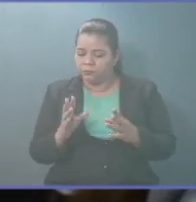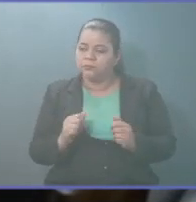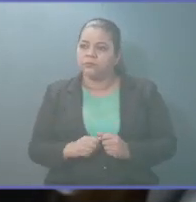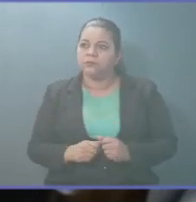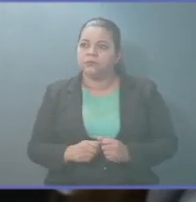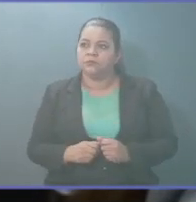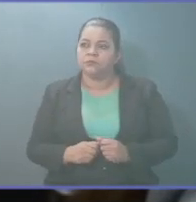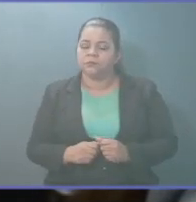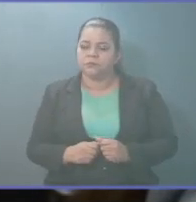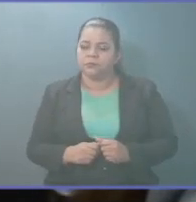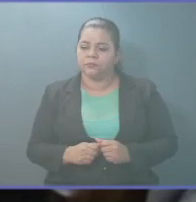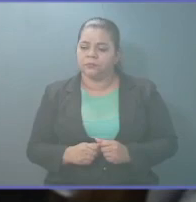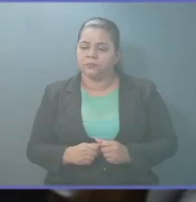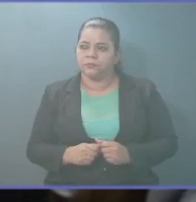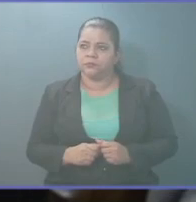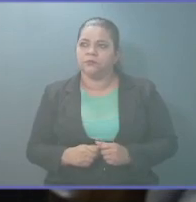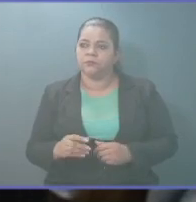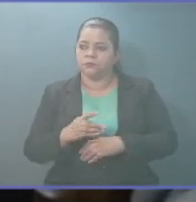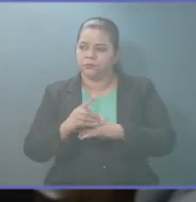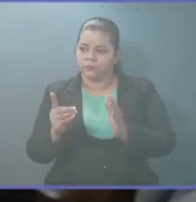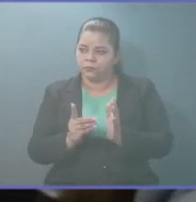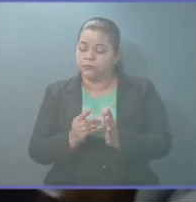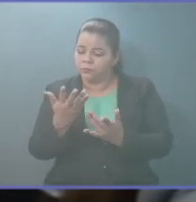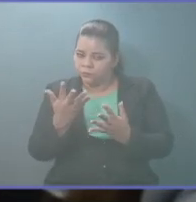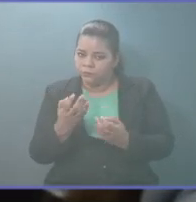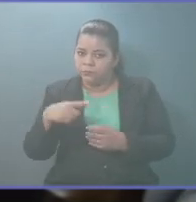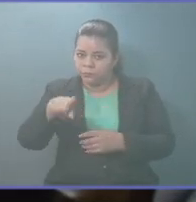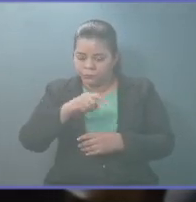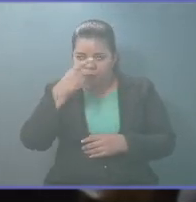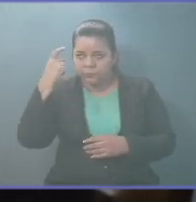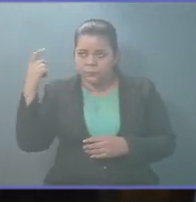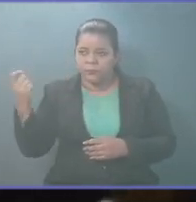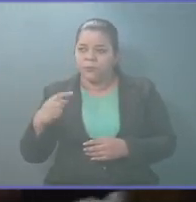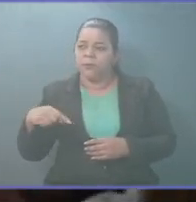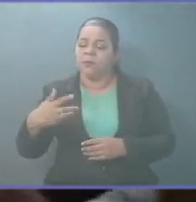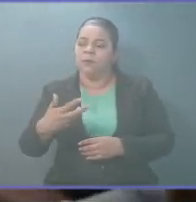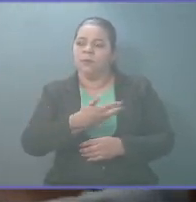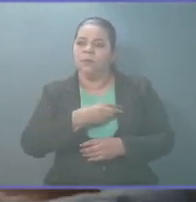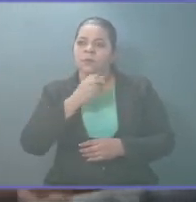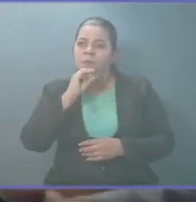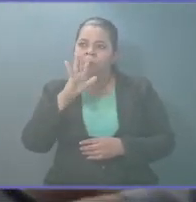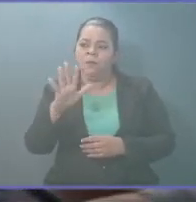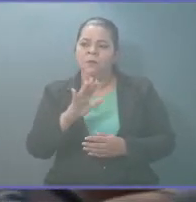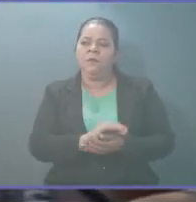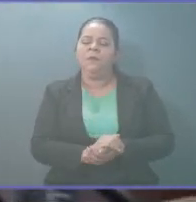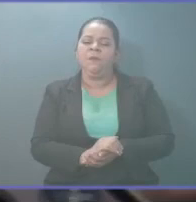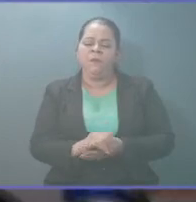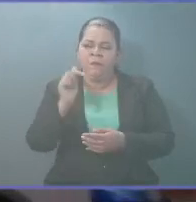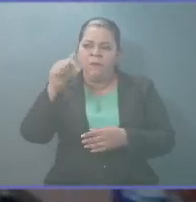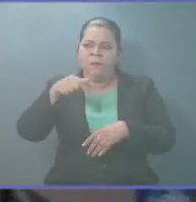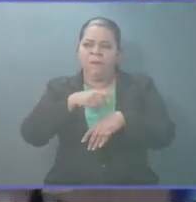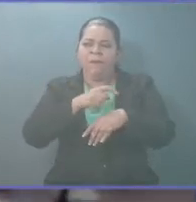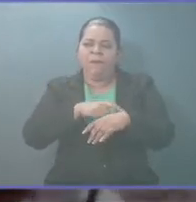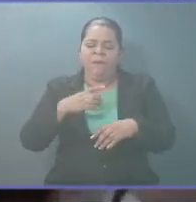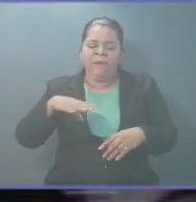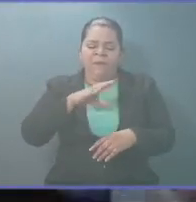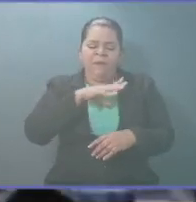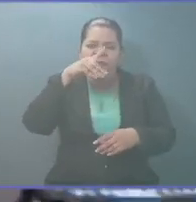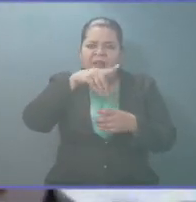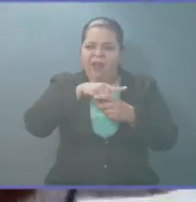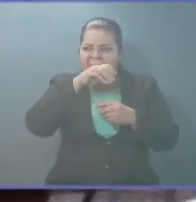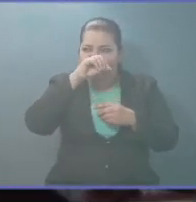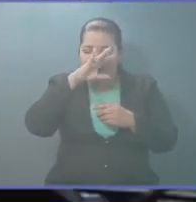literal G, nos da la oportunidad a reclamar una indemnización para